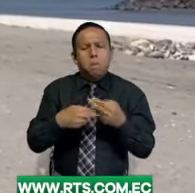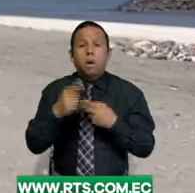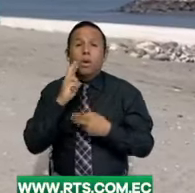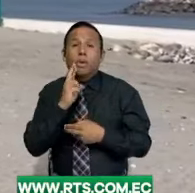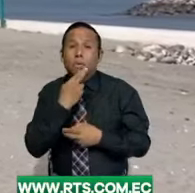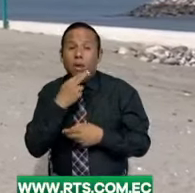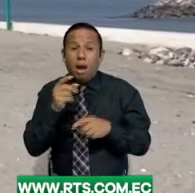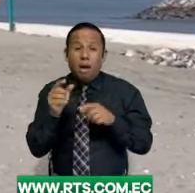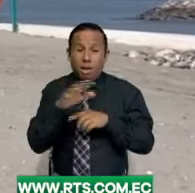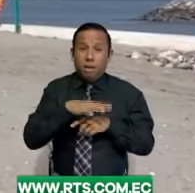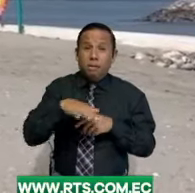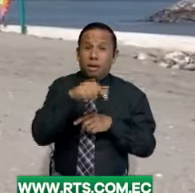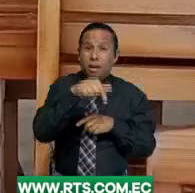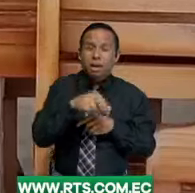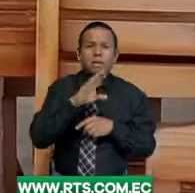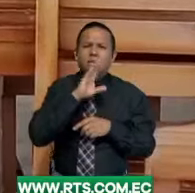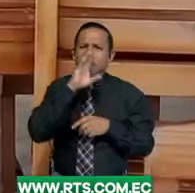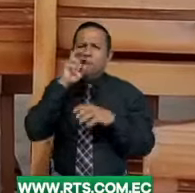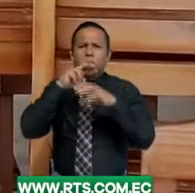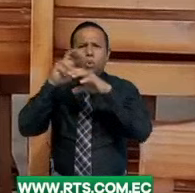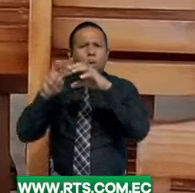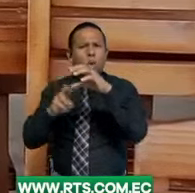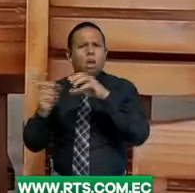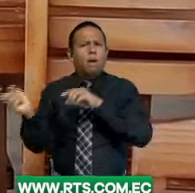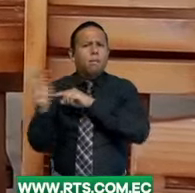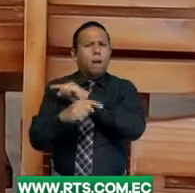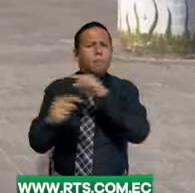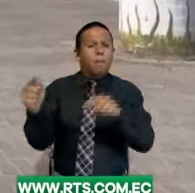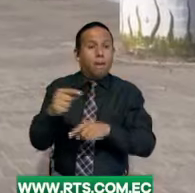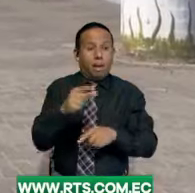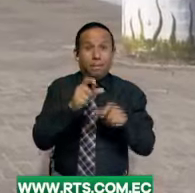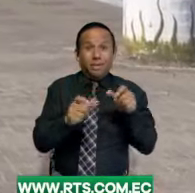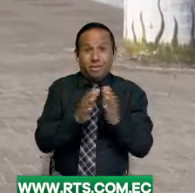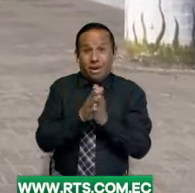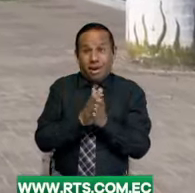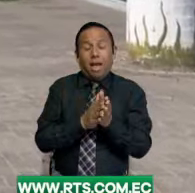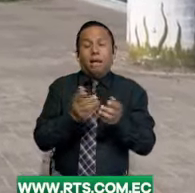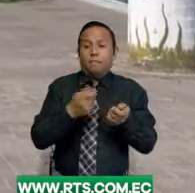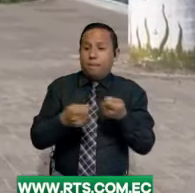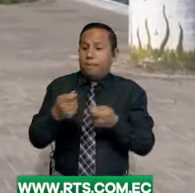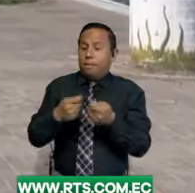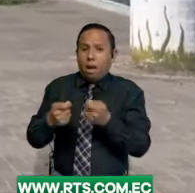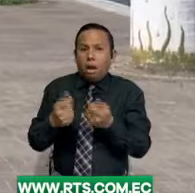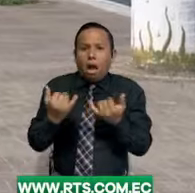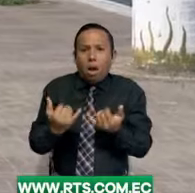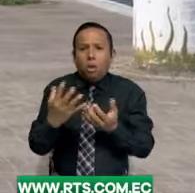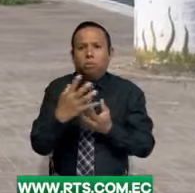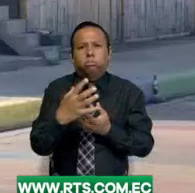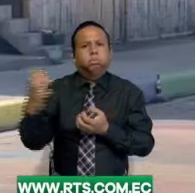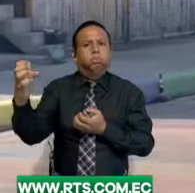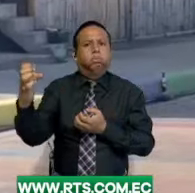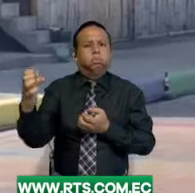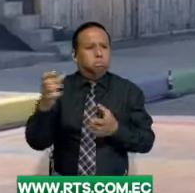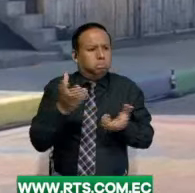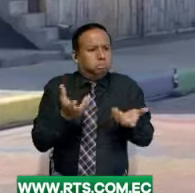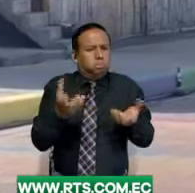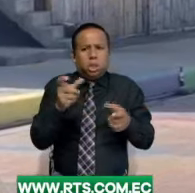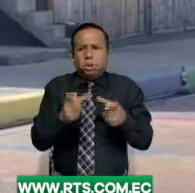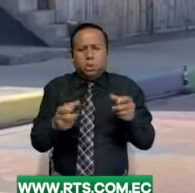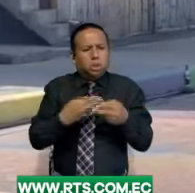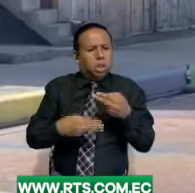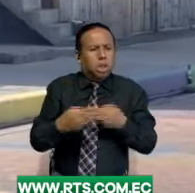que llegaban a diario y que hoy por esta disputa la playa se ve desolada, lo que ha hecho que varios ciudadanos cierren sus negocios